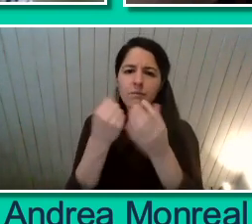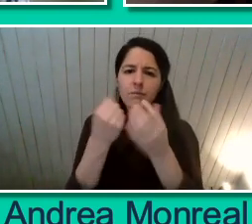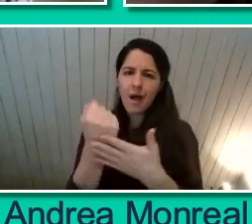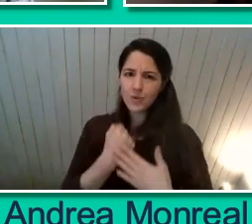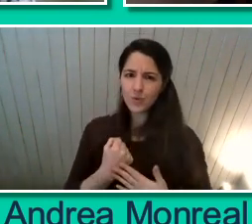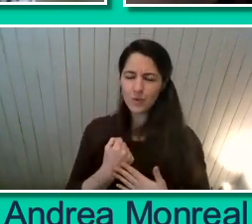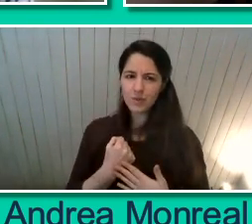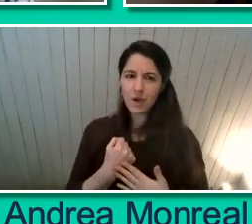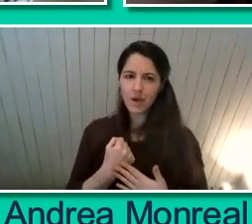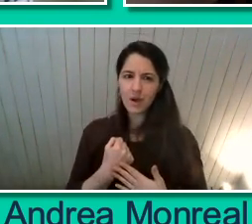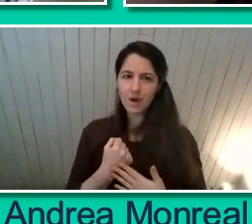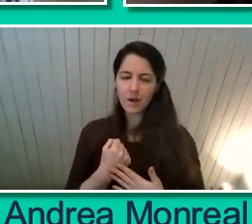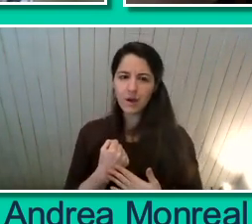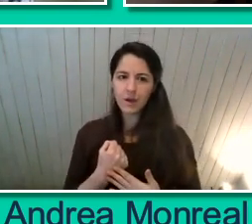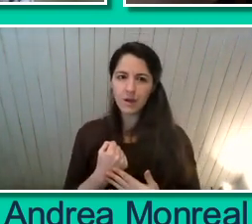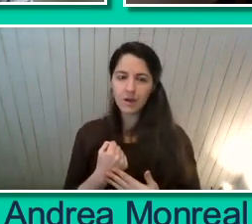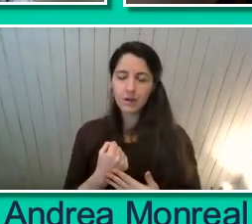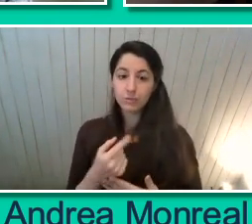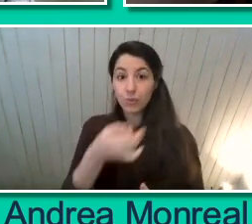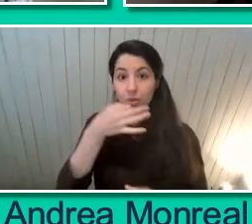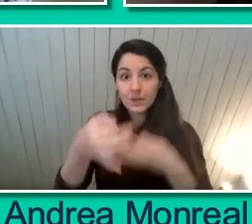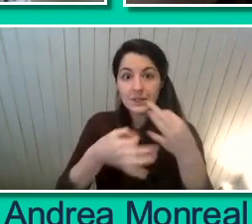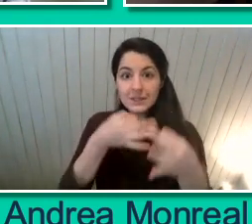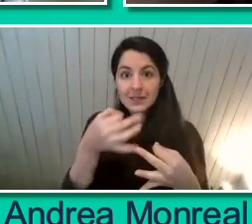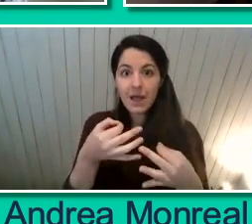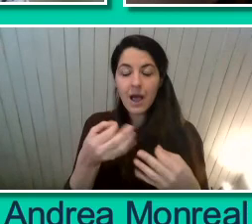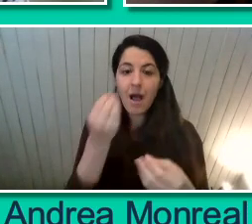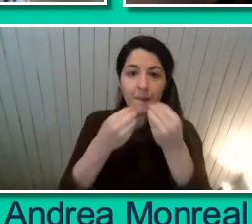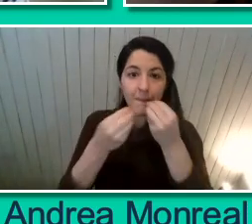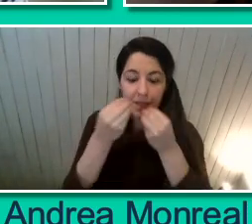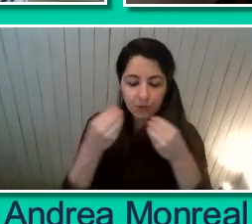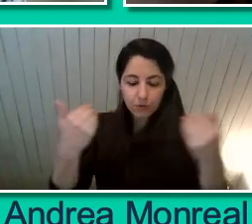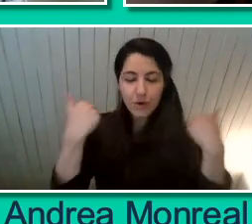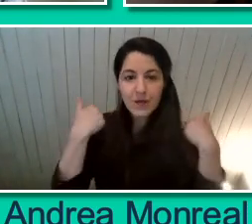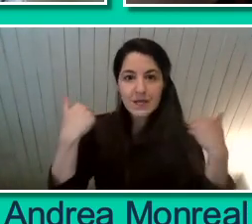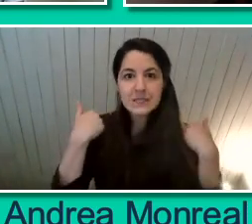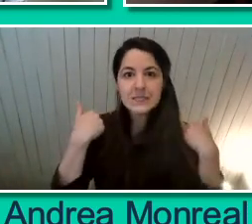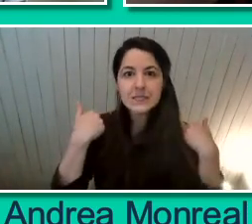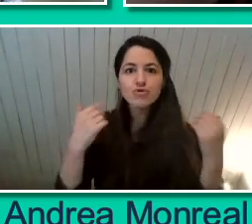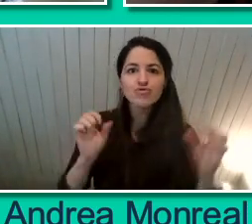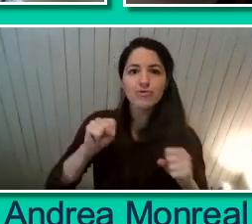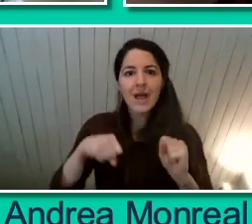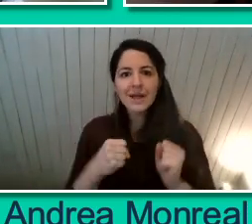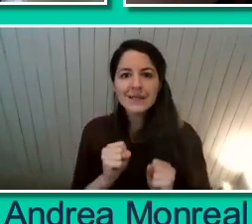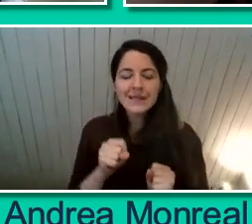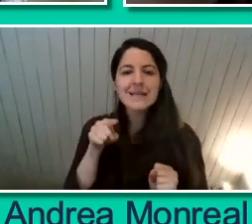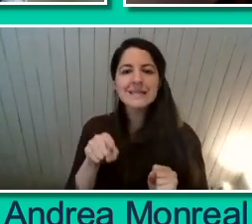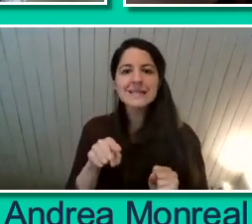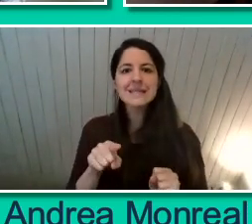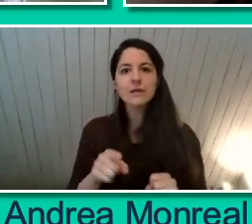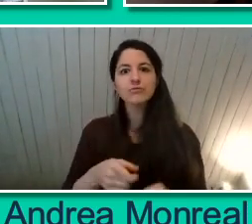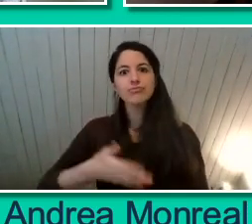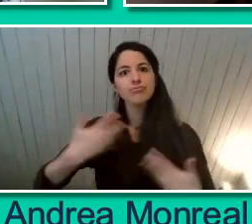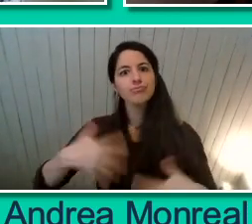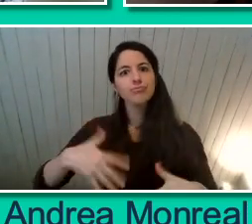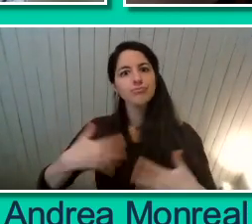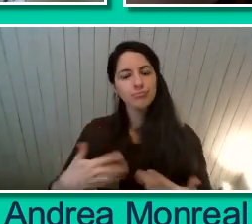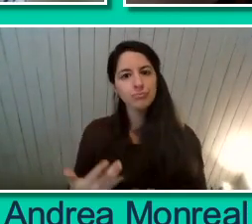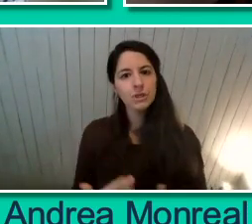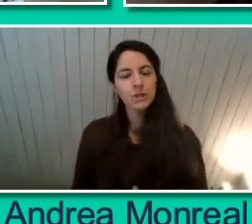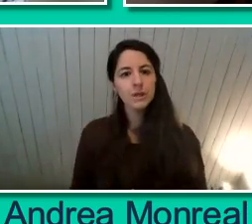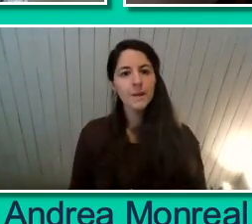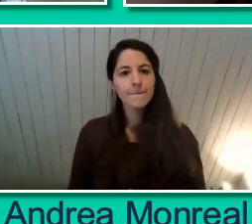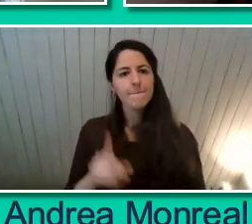la alimentación, el ejercicio, evitar el estrés es clave, pero si hay algún alimento en específico que